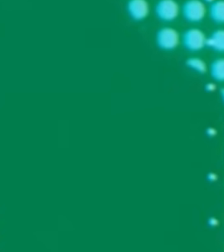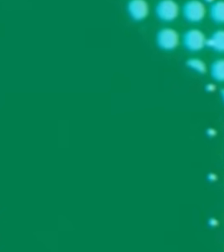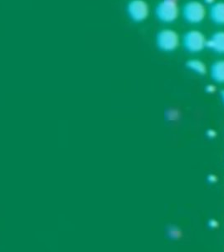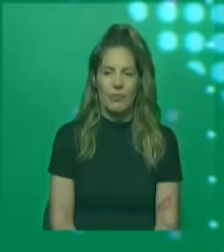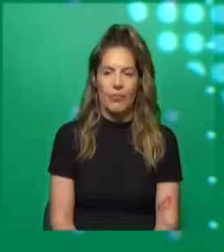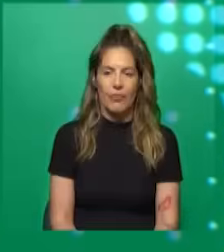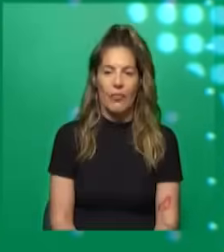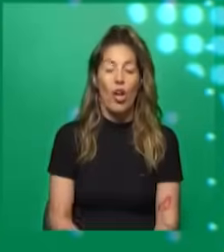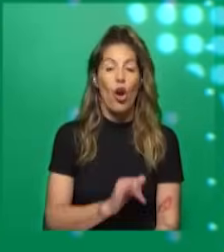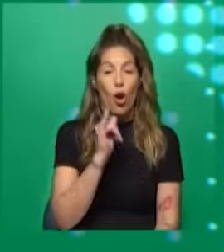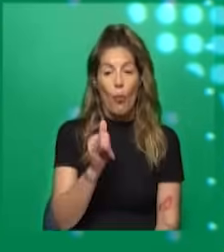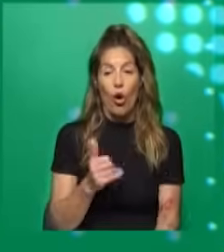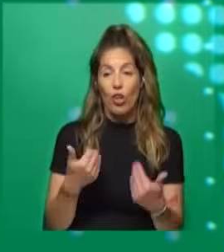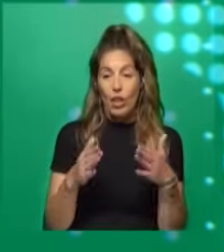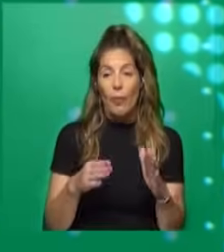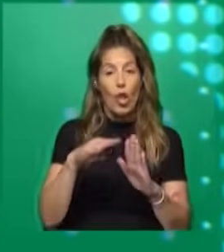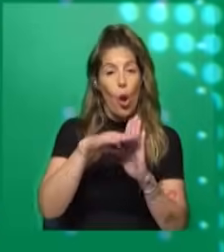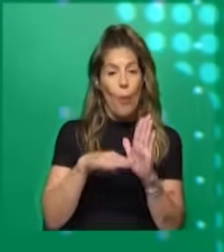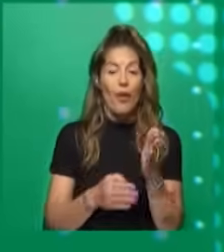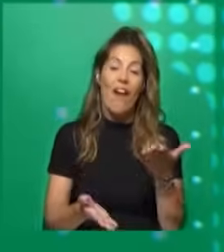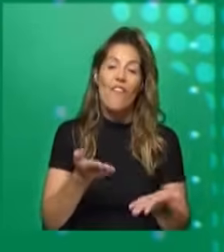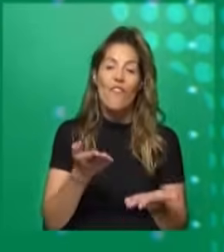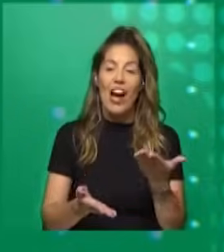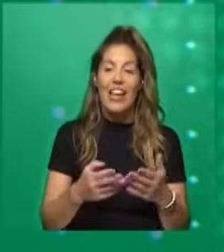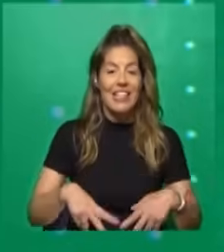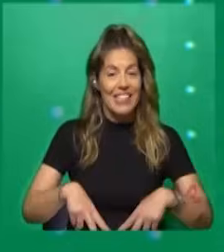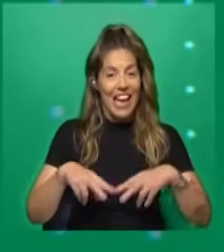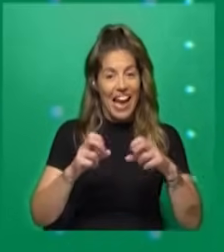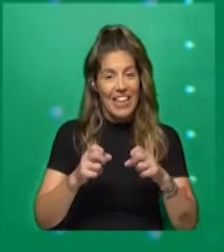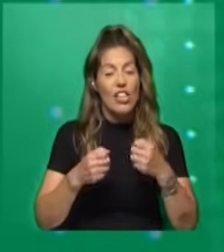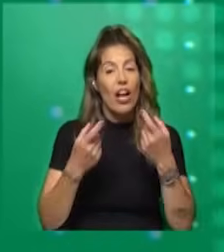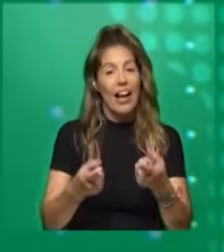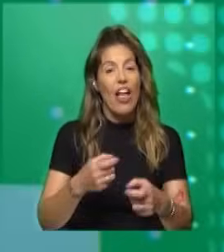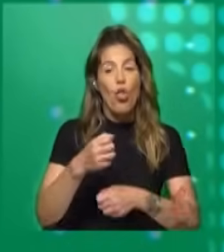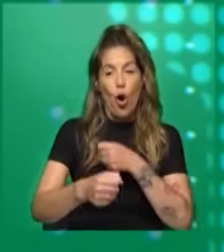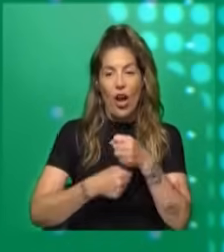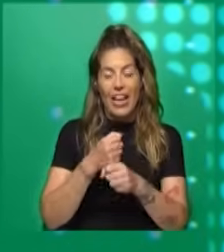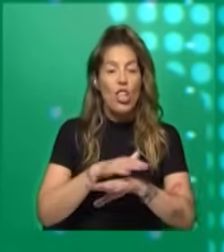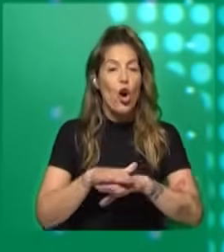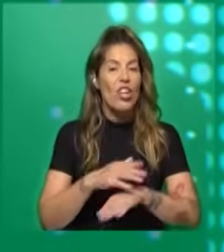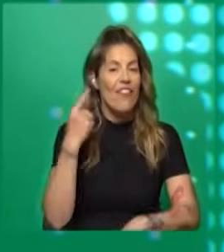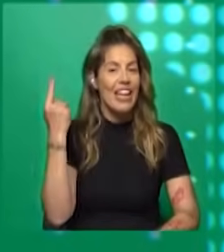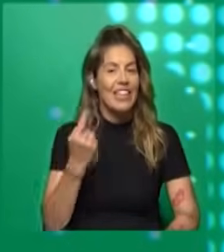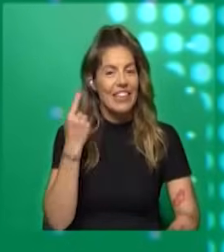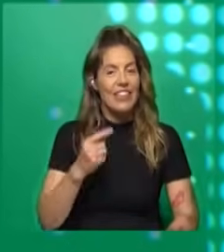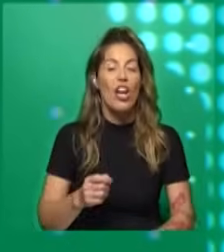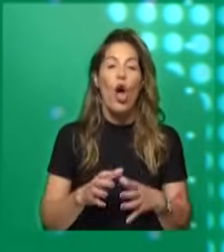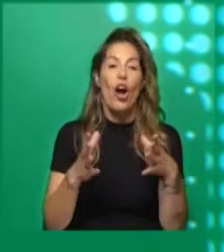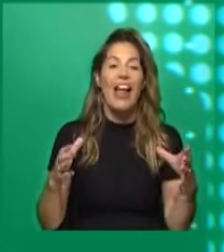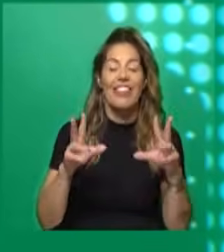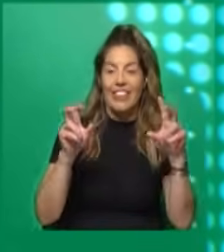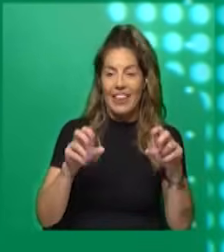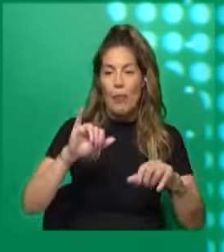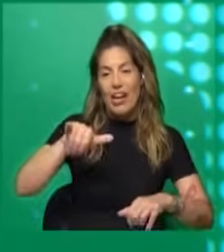Bien, como decíamos al comienzo, este es un programa de balance, de análisis de lo que ha dejado el año a nivel internacional, en los grandes temas. Ya